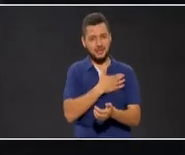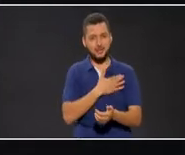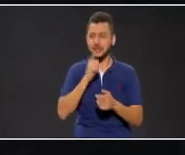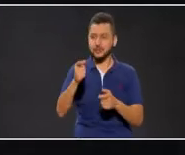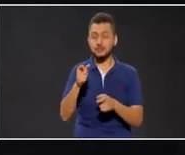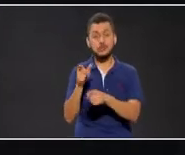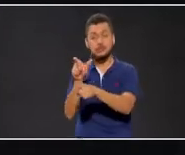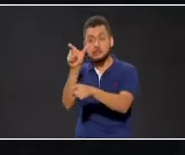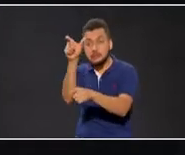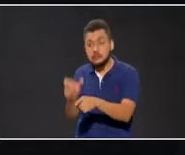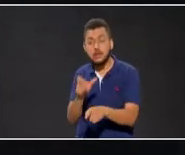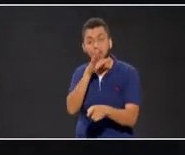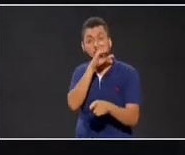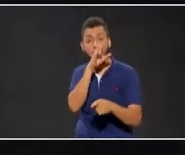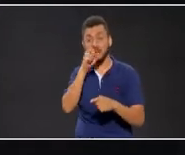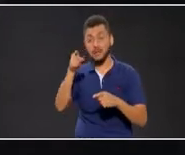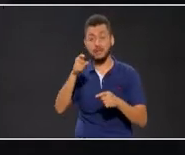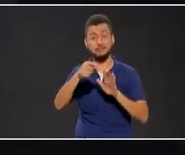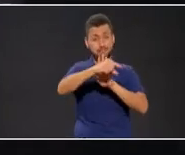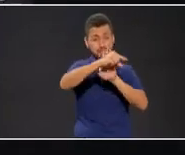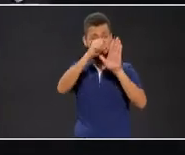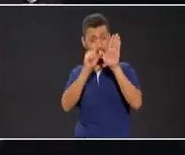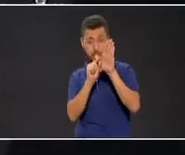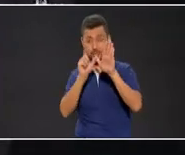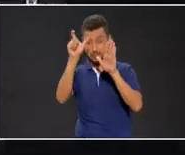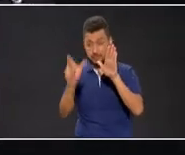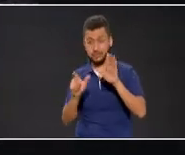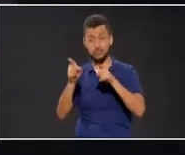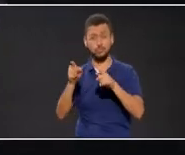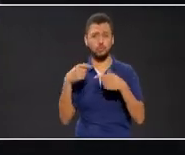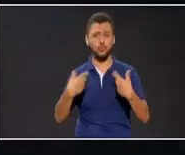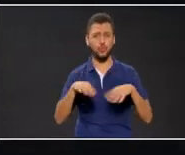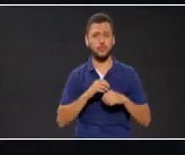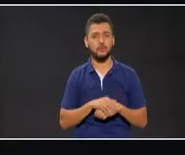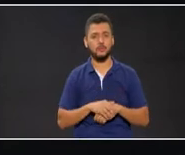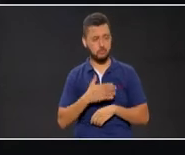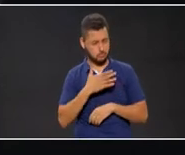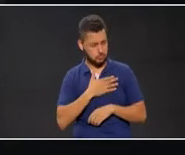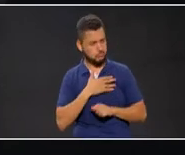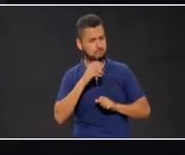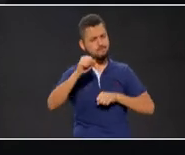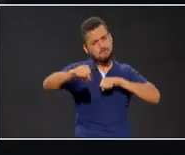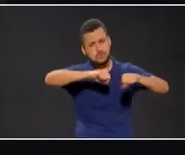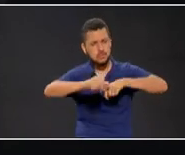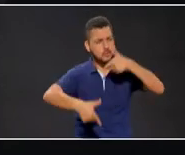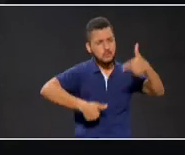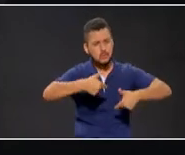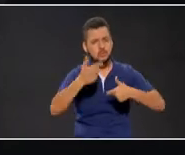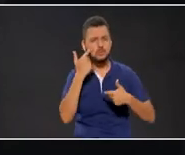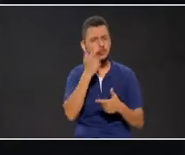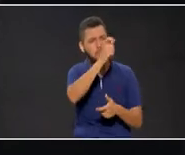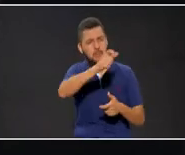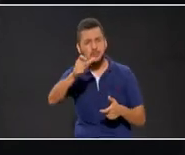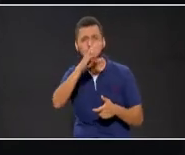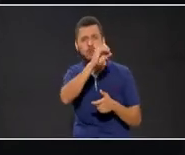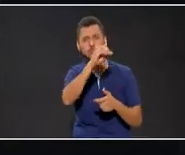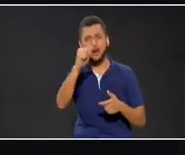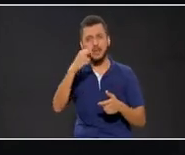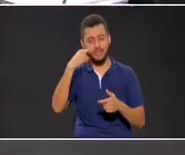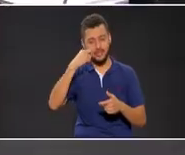prestados cuando era personero yo a fin que mi defensa en los derechos humanos y en la defensa de las comunidades